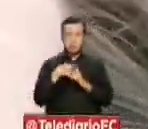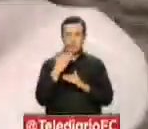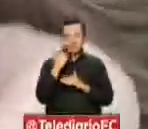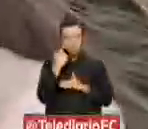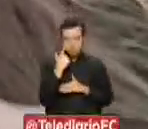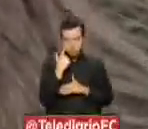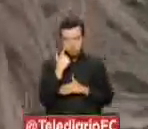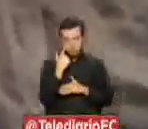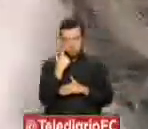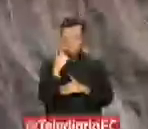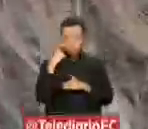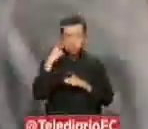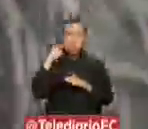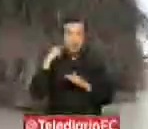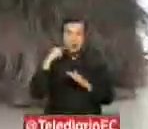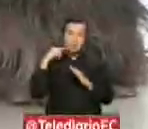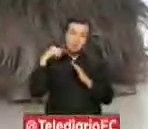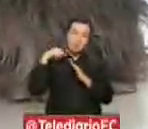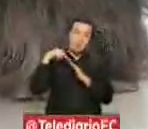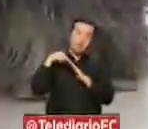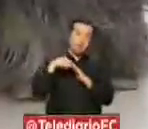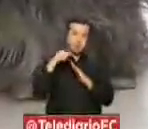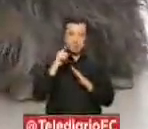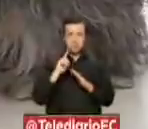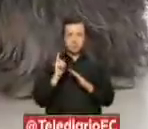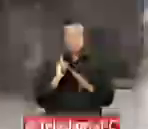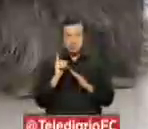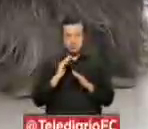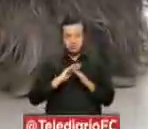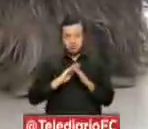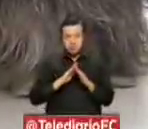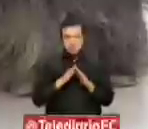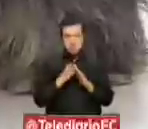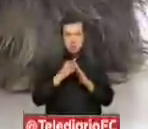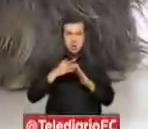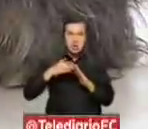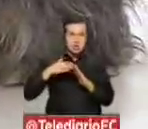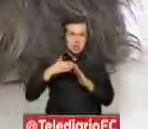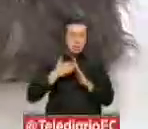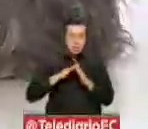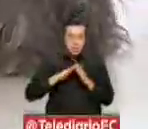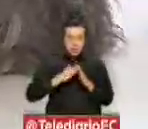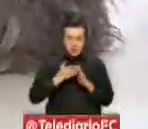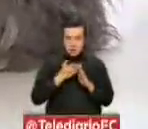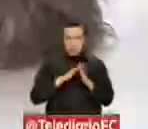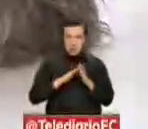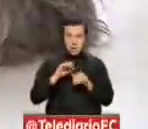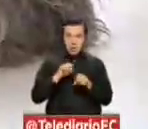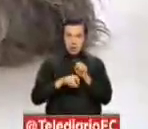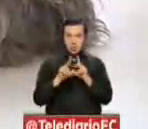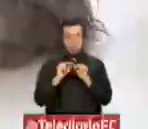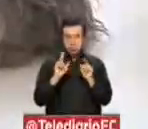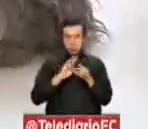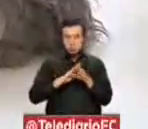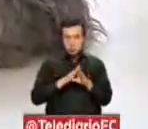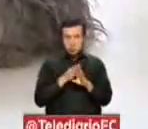sin infringir mucha presión dentro del oído para no causar ningún tipo de